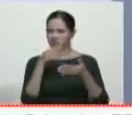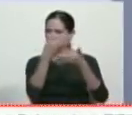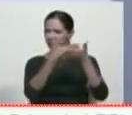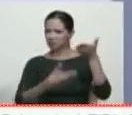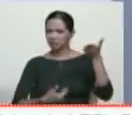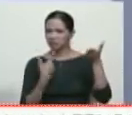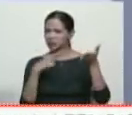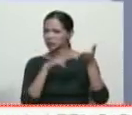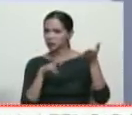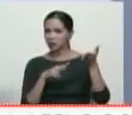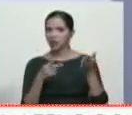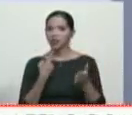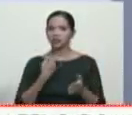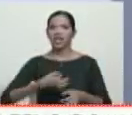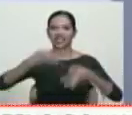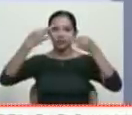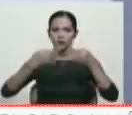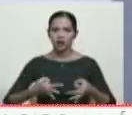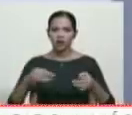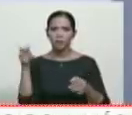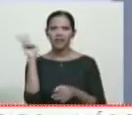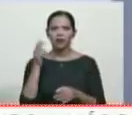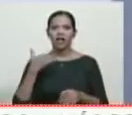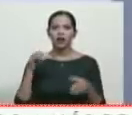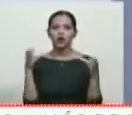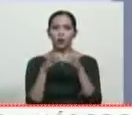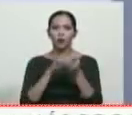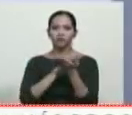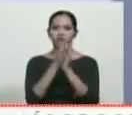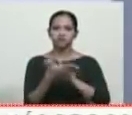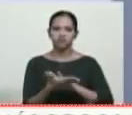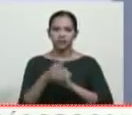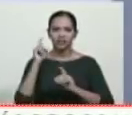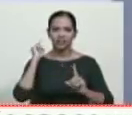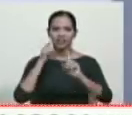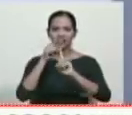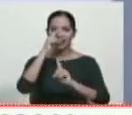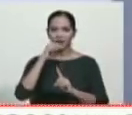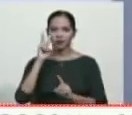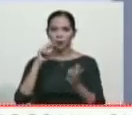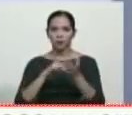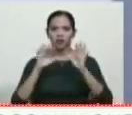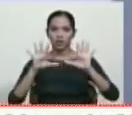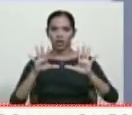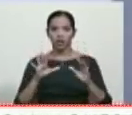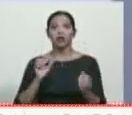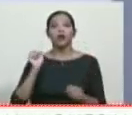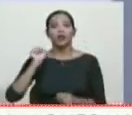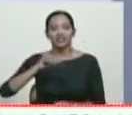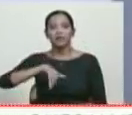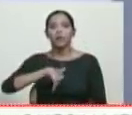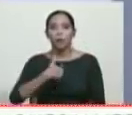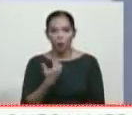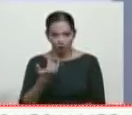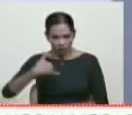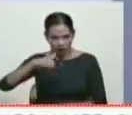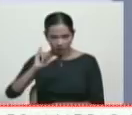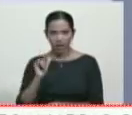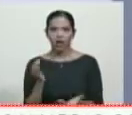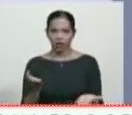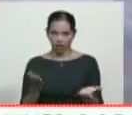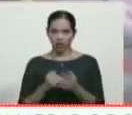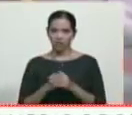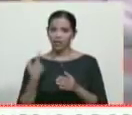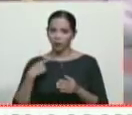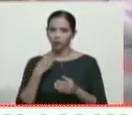en Venezuela hay grupos de exterminio desde el año 2010. Es decir, lo que sí puede haber, Boris, y tenemos que decirlo con